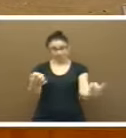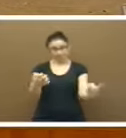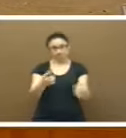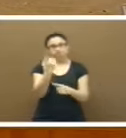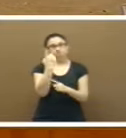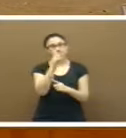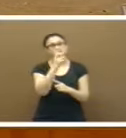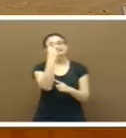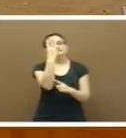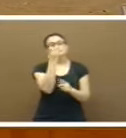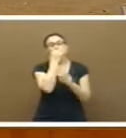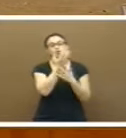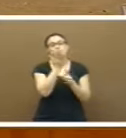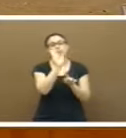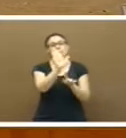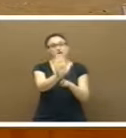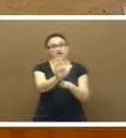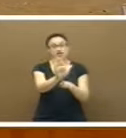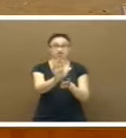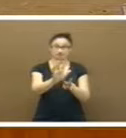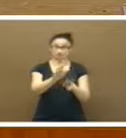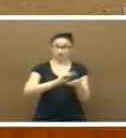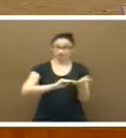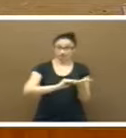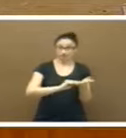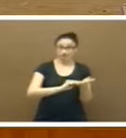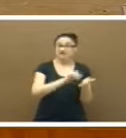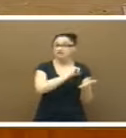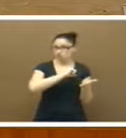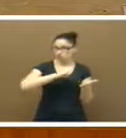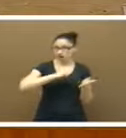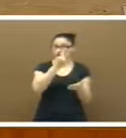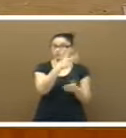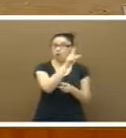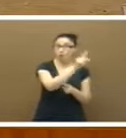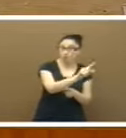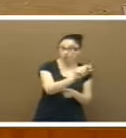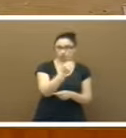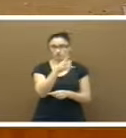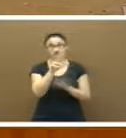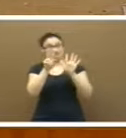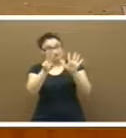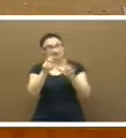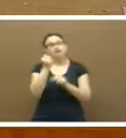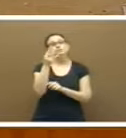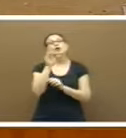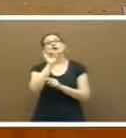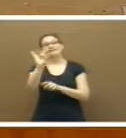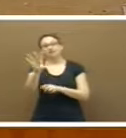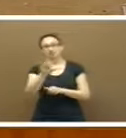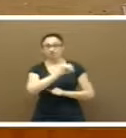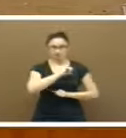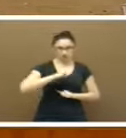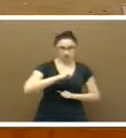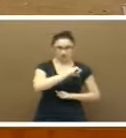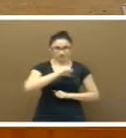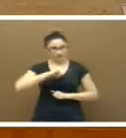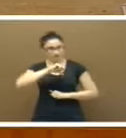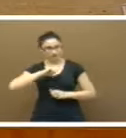tres propuestas de resolución de forma individual, que son la número 1, la número 7 y la número 15. Vamos a votar la